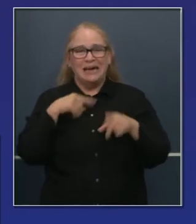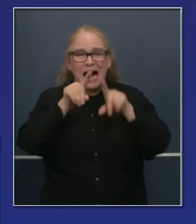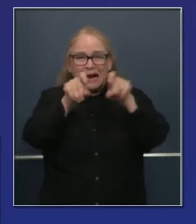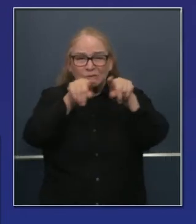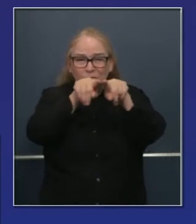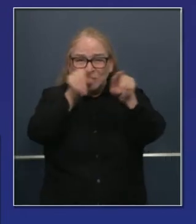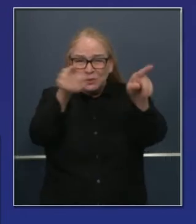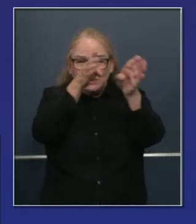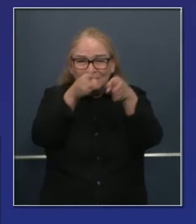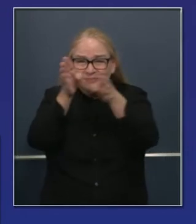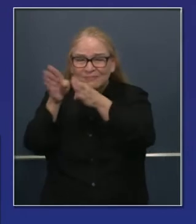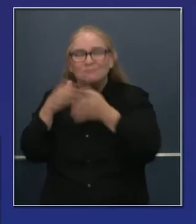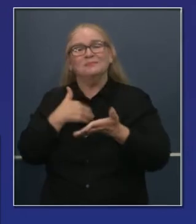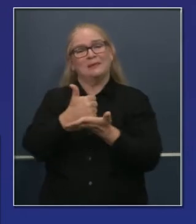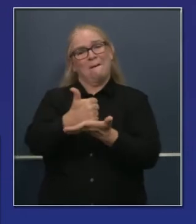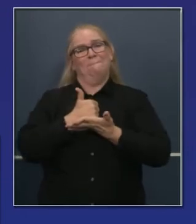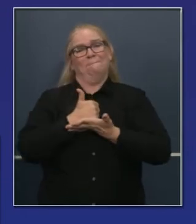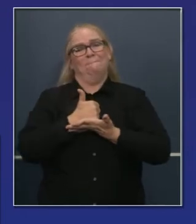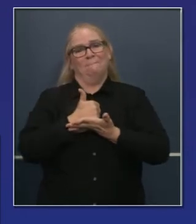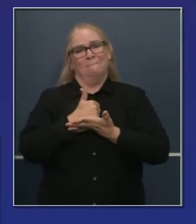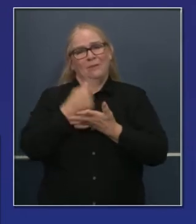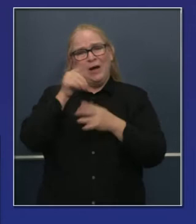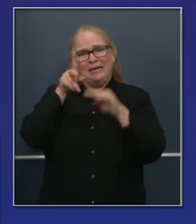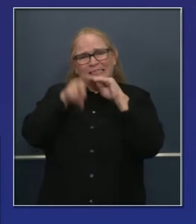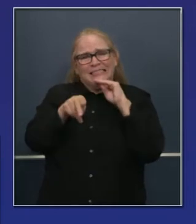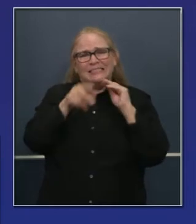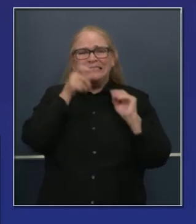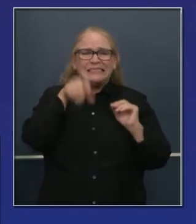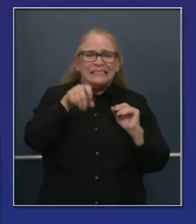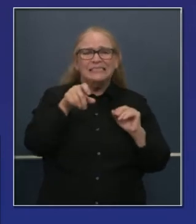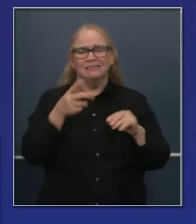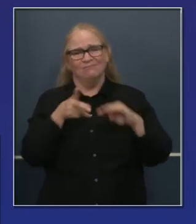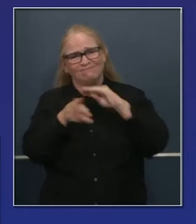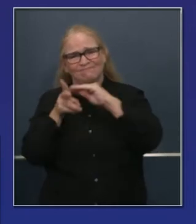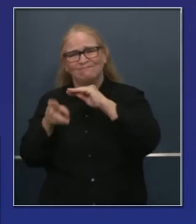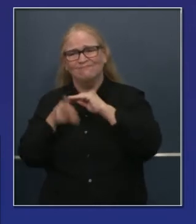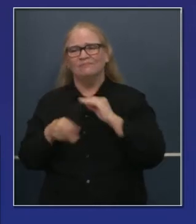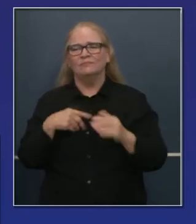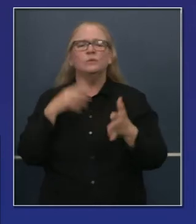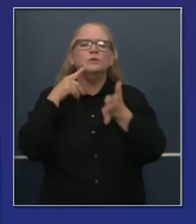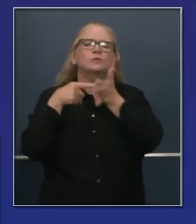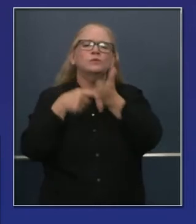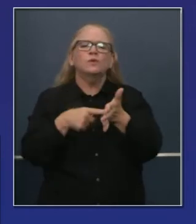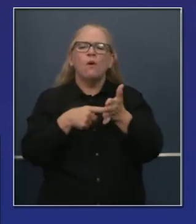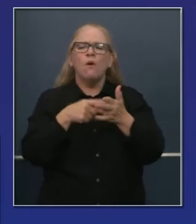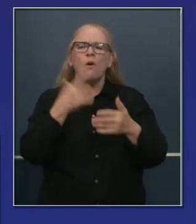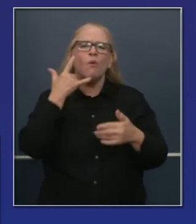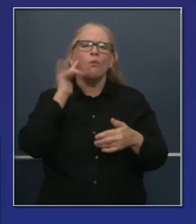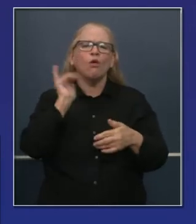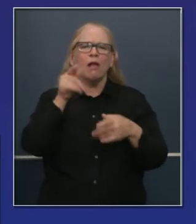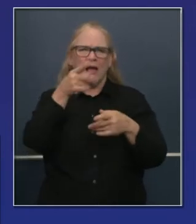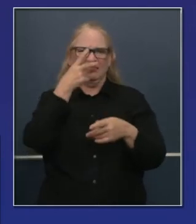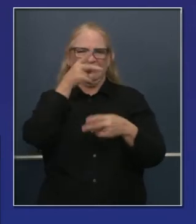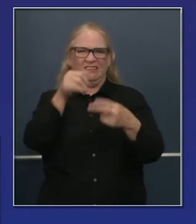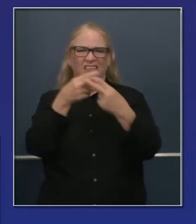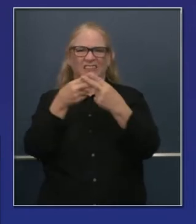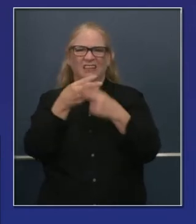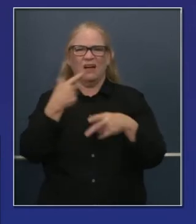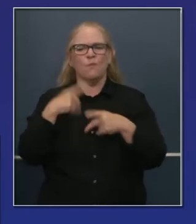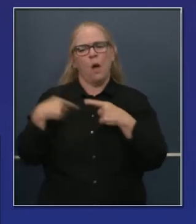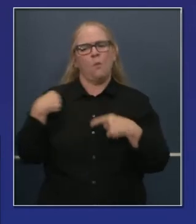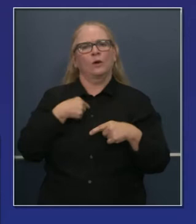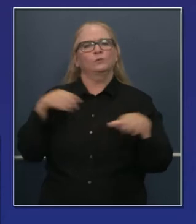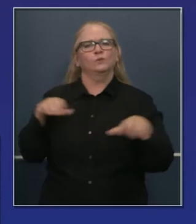a ustedes que participen en esto en un momento pero primero les quiero dar un vistazo general de lo que ha pasado respecto a esos